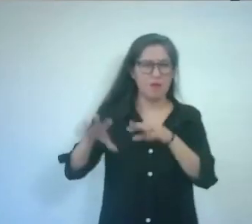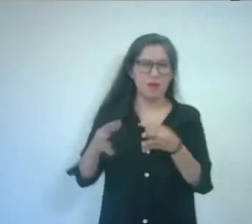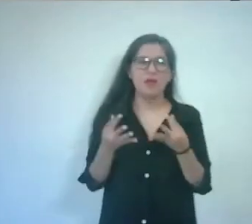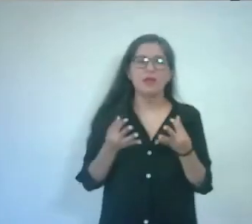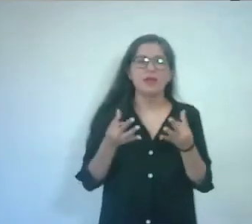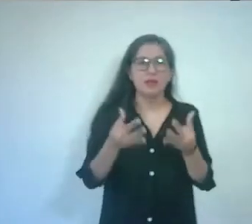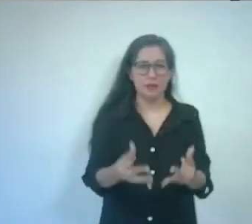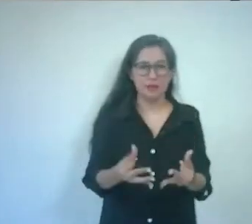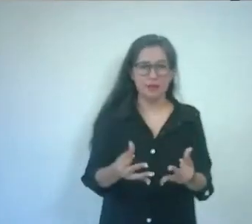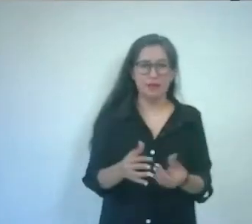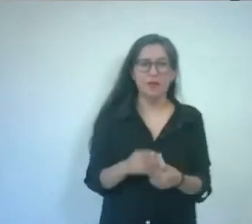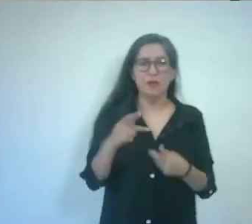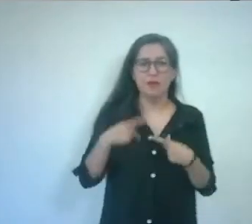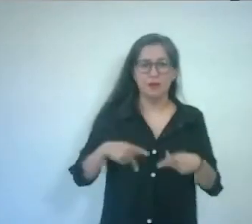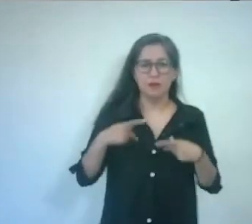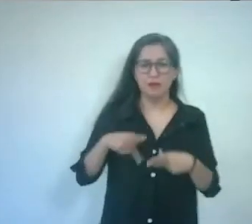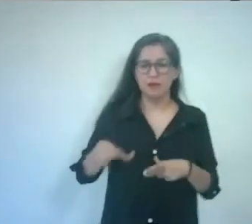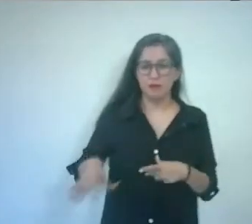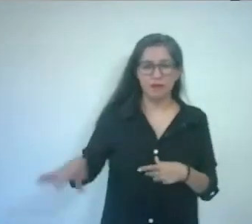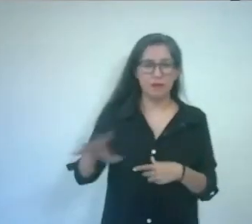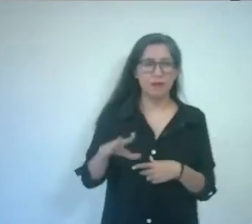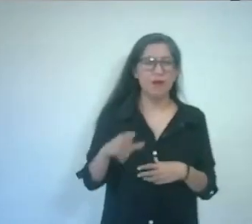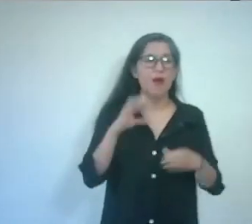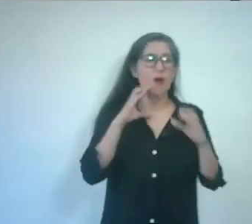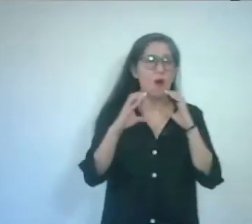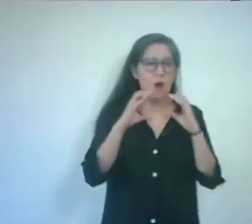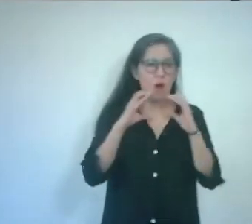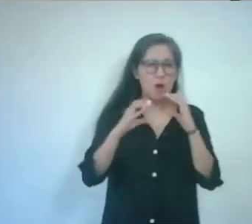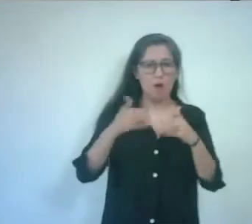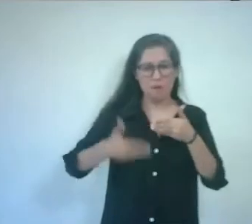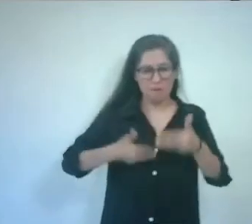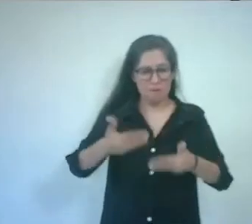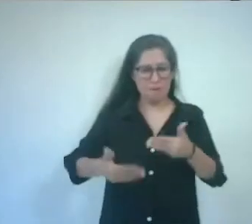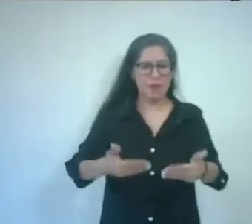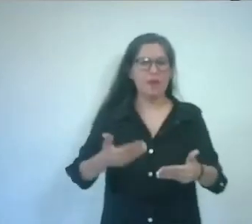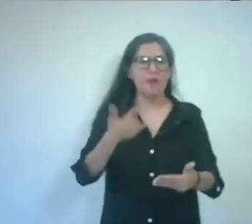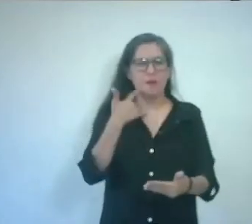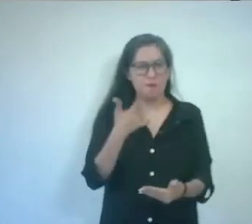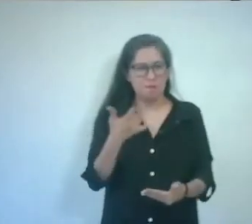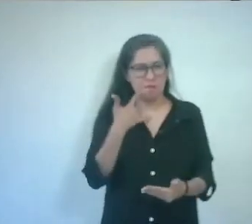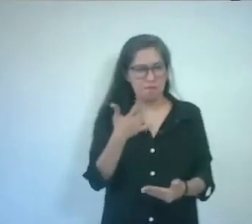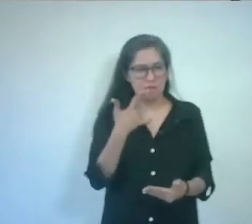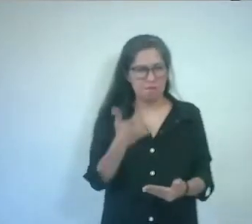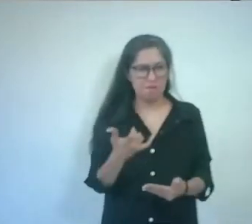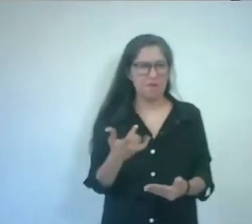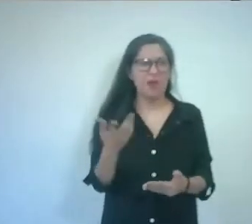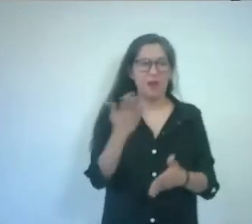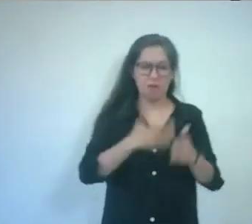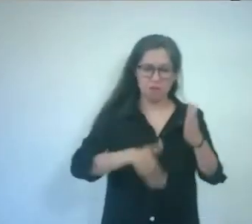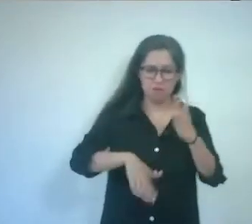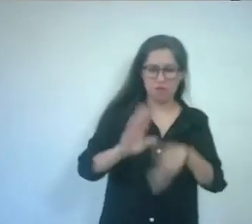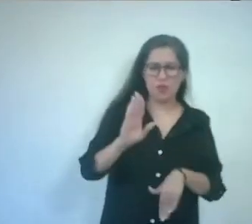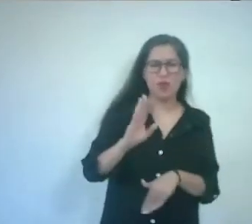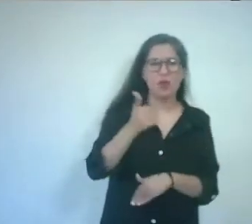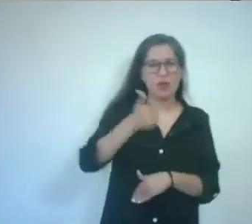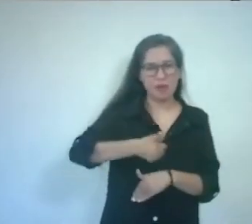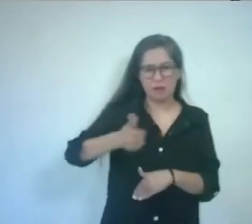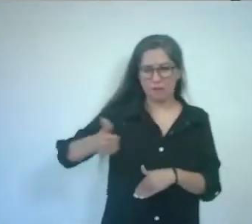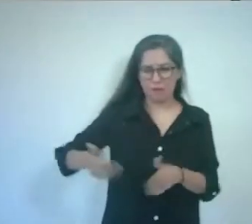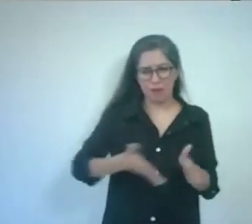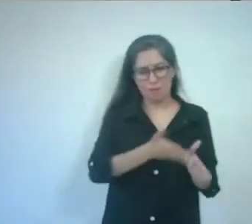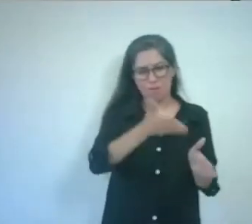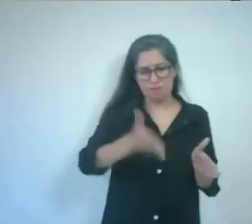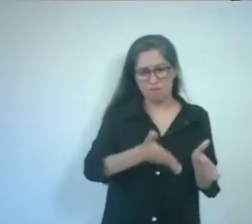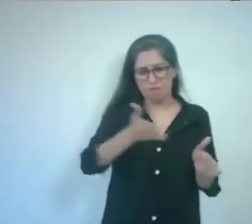ciudadanía, poderles comunicar los avances, los retos, también los triunfos de cada una de las etapas de este